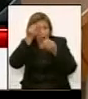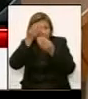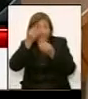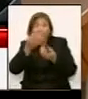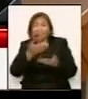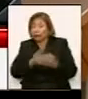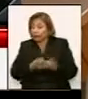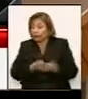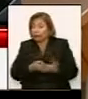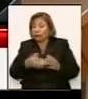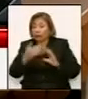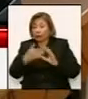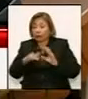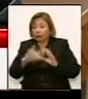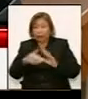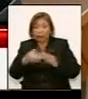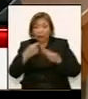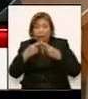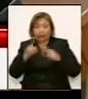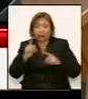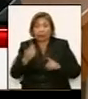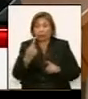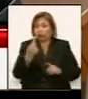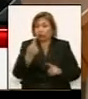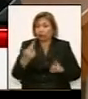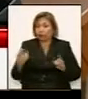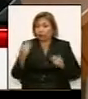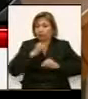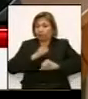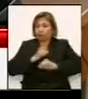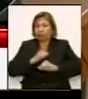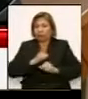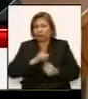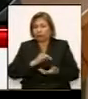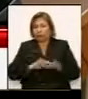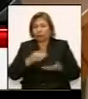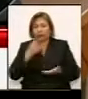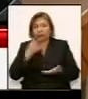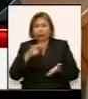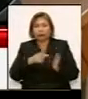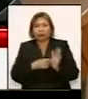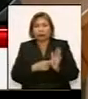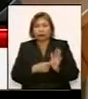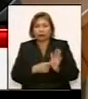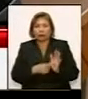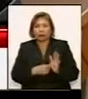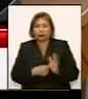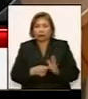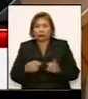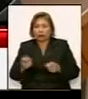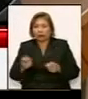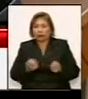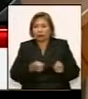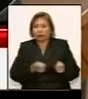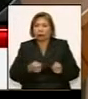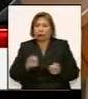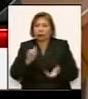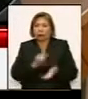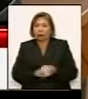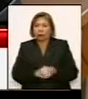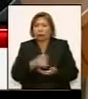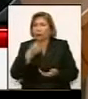sabemos que la plataforma en algún sentido la primera línea de defensa y nos indica que las personas están tomando el control de la situación y están usando